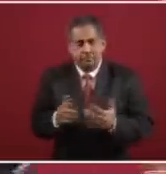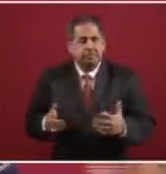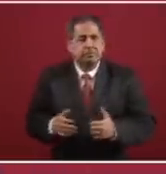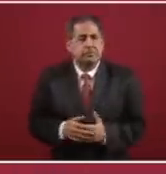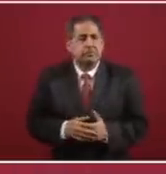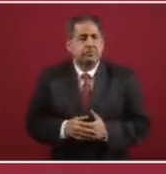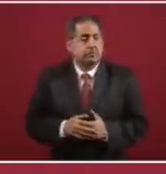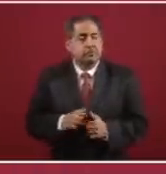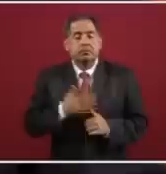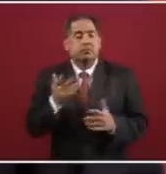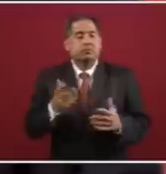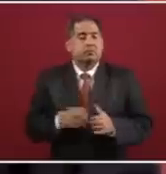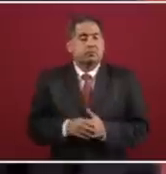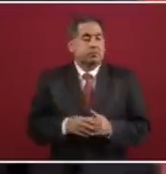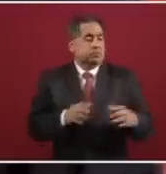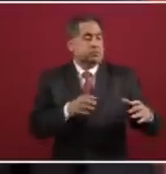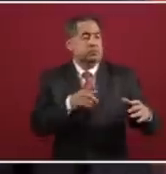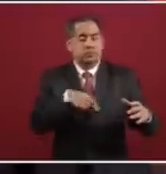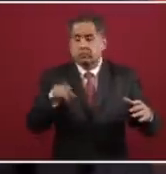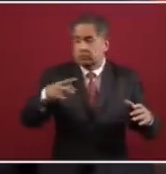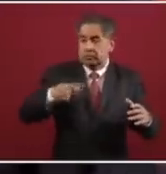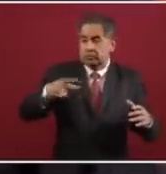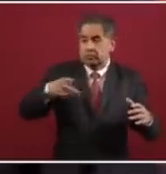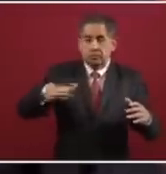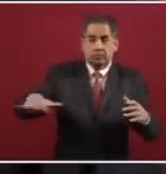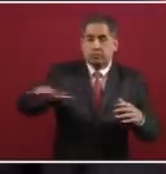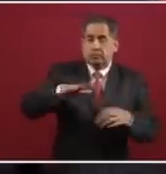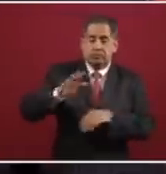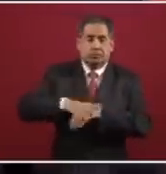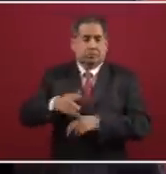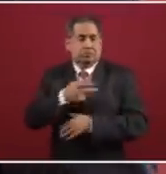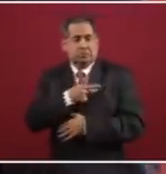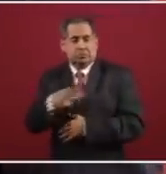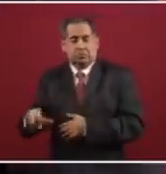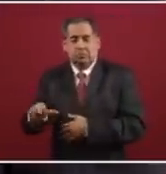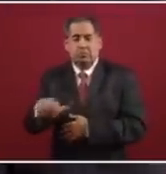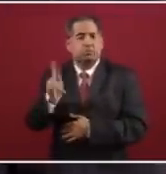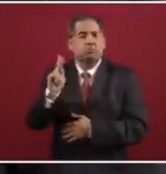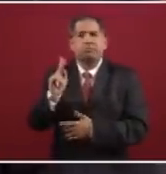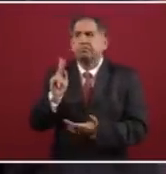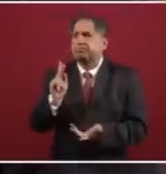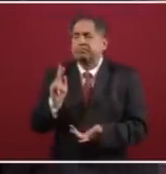solo se empobreció a la gente, sino avanzó